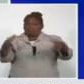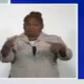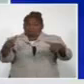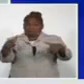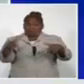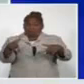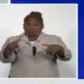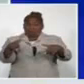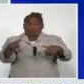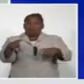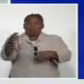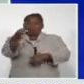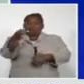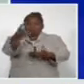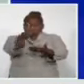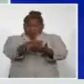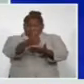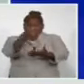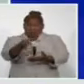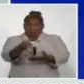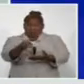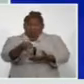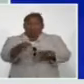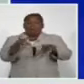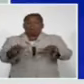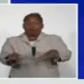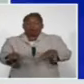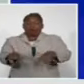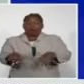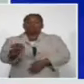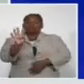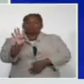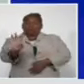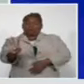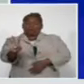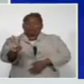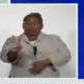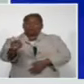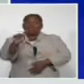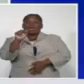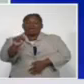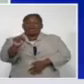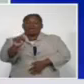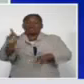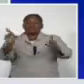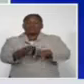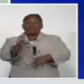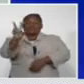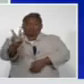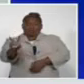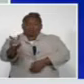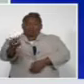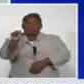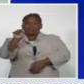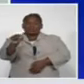cabecera, 5, le sigue Morón con 4, Venezuela con 2 y Baraguay Chambas con 1 cada uno.